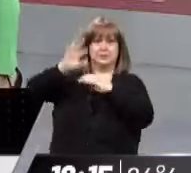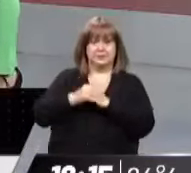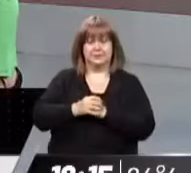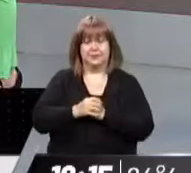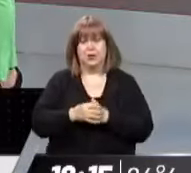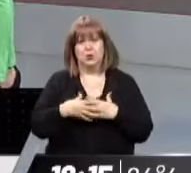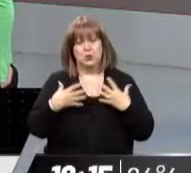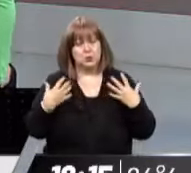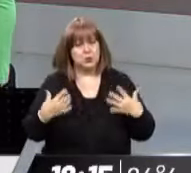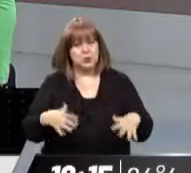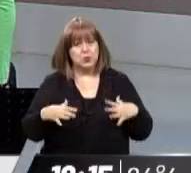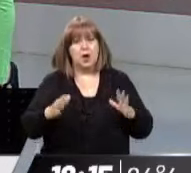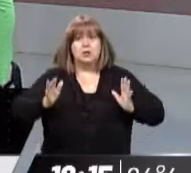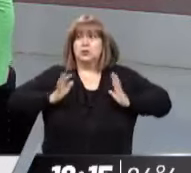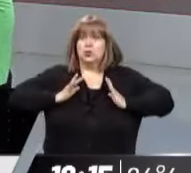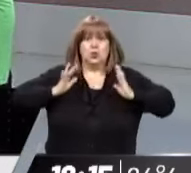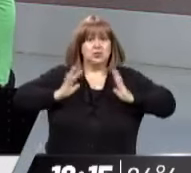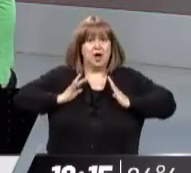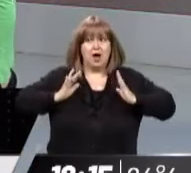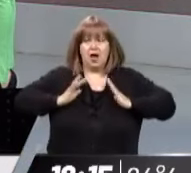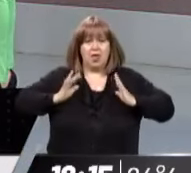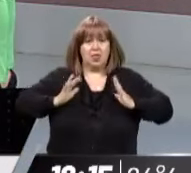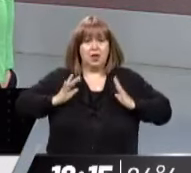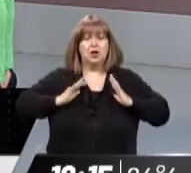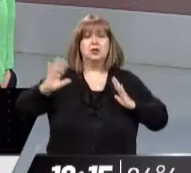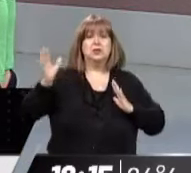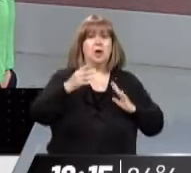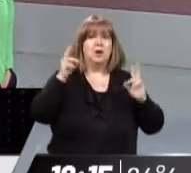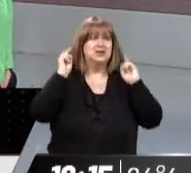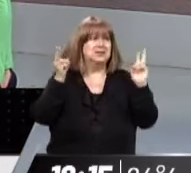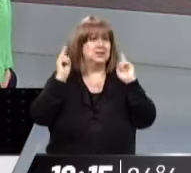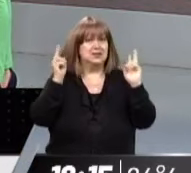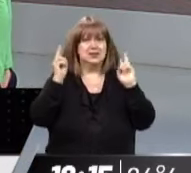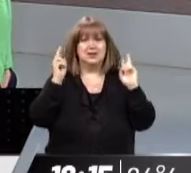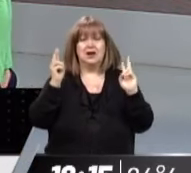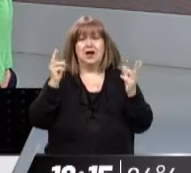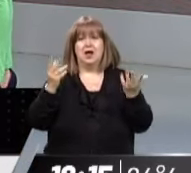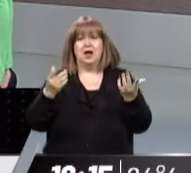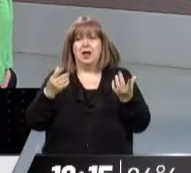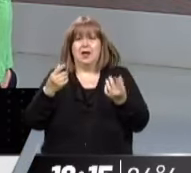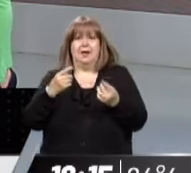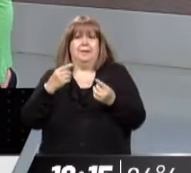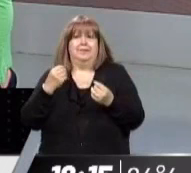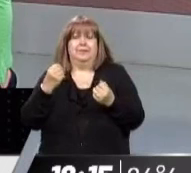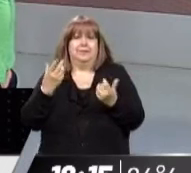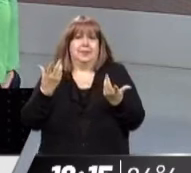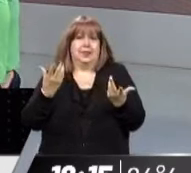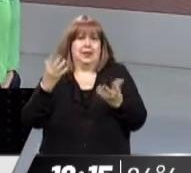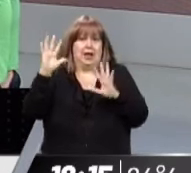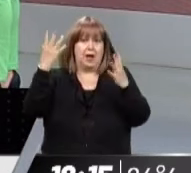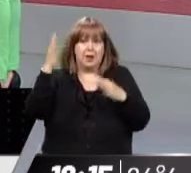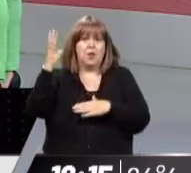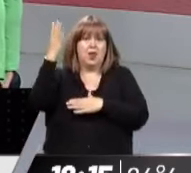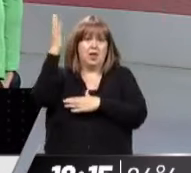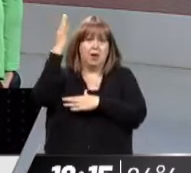Bueno, lo que decíamos, ¿no? El susto, porque también me imagino todas las personas cuando escuchaban ese ruido que se escuchaba, el tema de las casas, bueno, lo veíamos en las